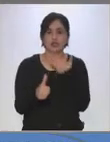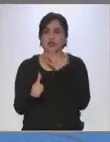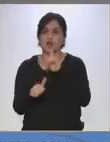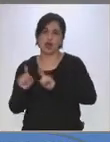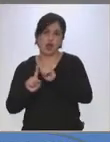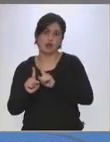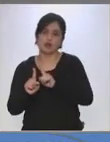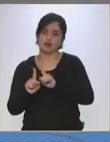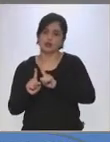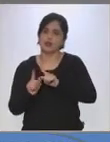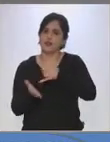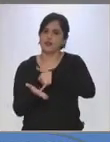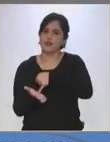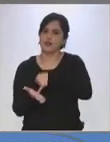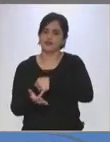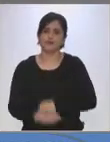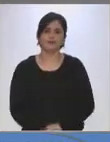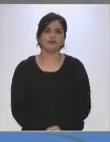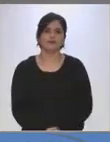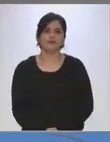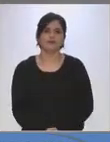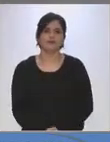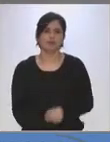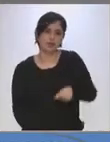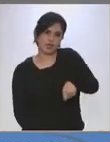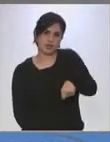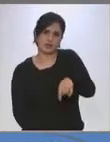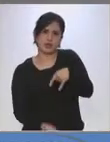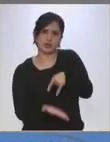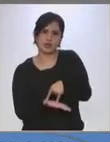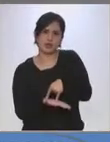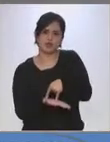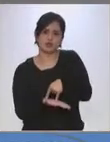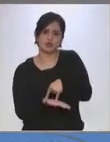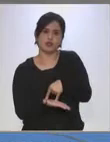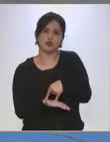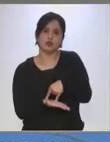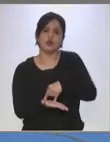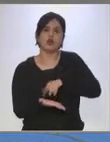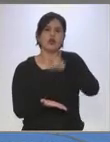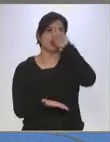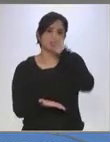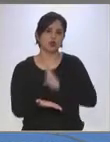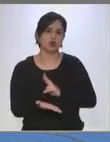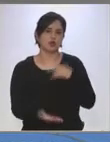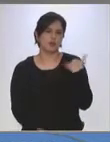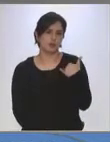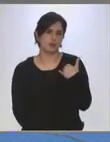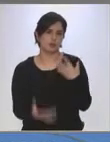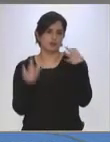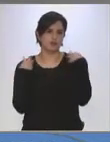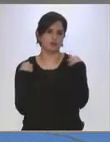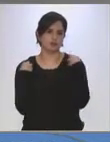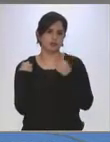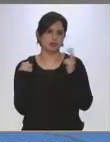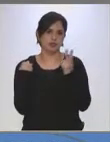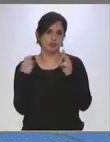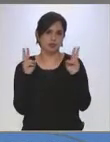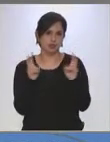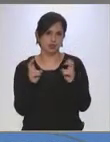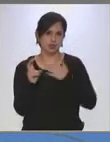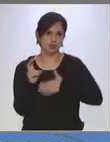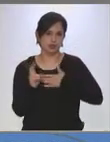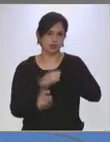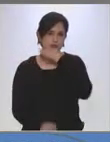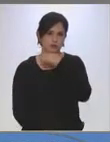que es deficitario el senado el parlamento sin lugar a duda tiene un rol fundamental en esta posta y es el segundo tema sobre el que